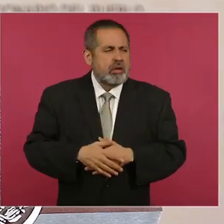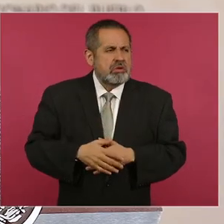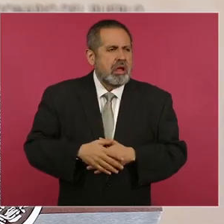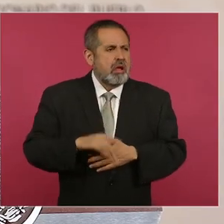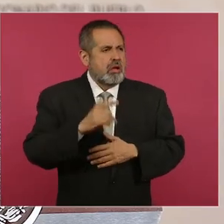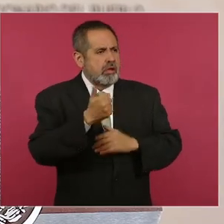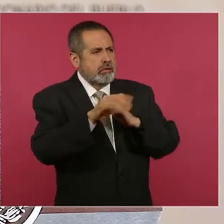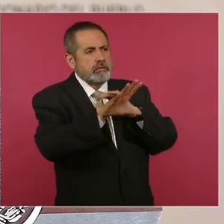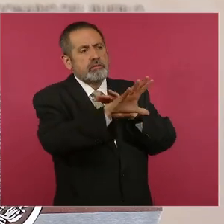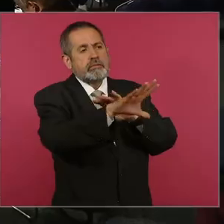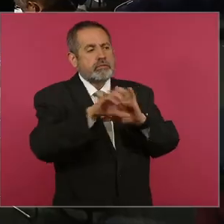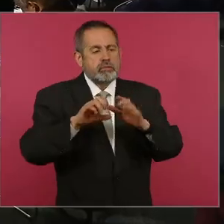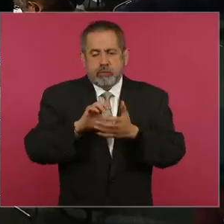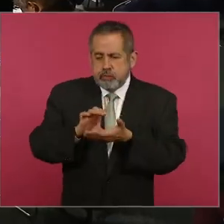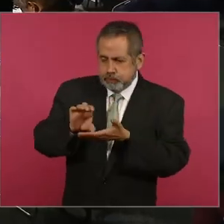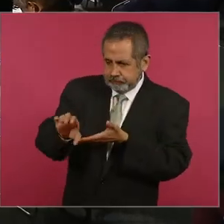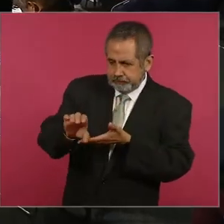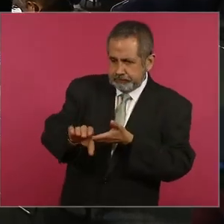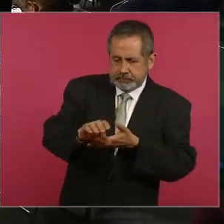Entonces,